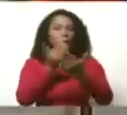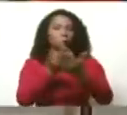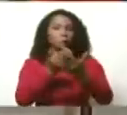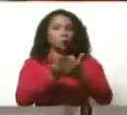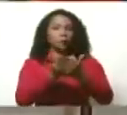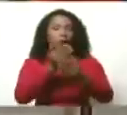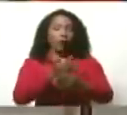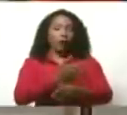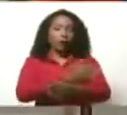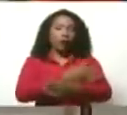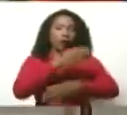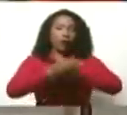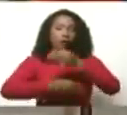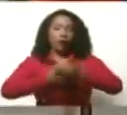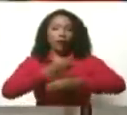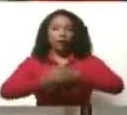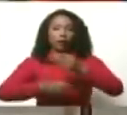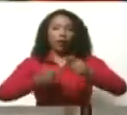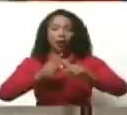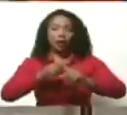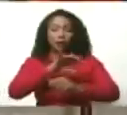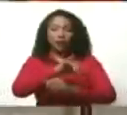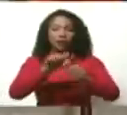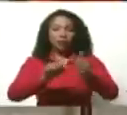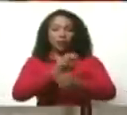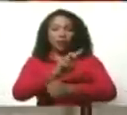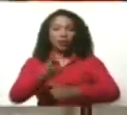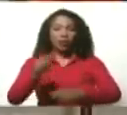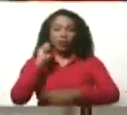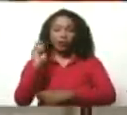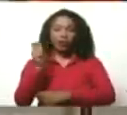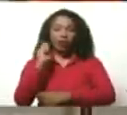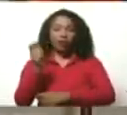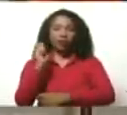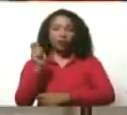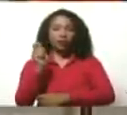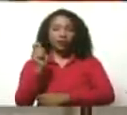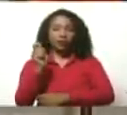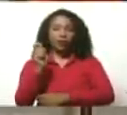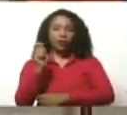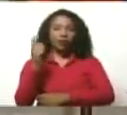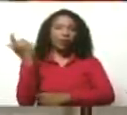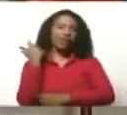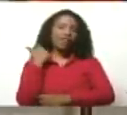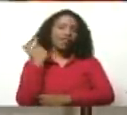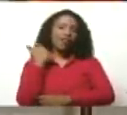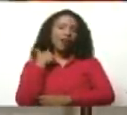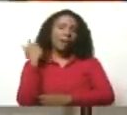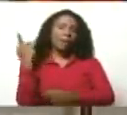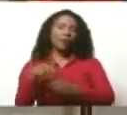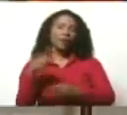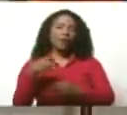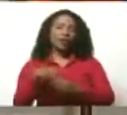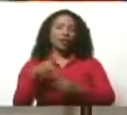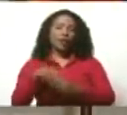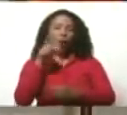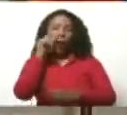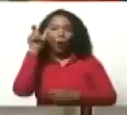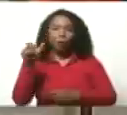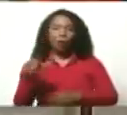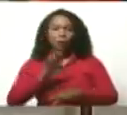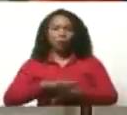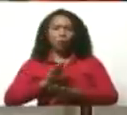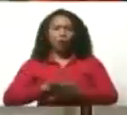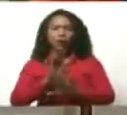anticipada que realiza el ex vicepresidente de finanzas de la antigua PDVSA, Víctor Aular, porque